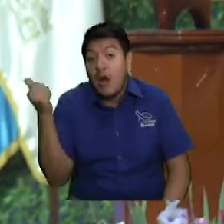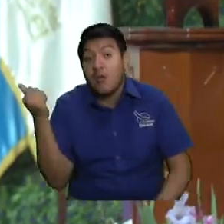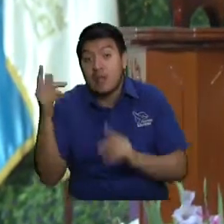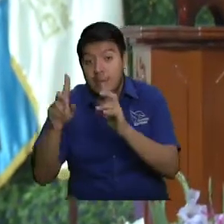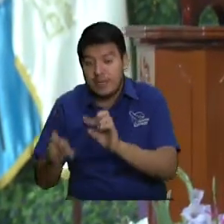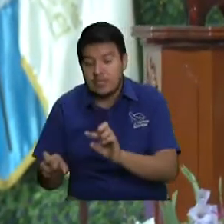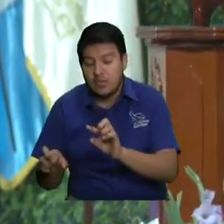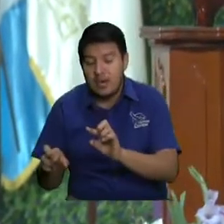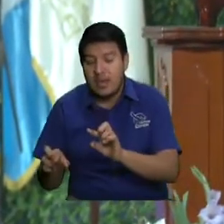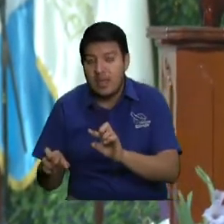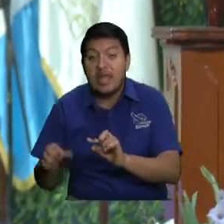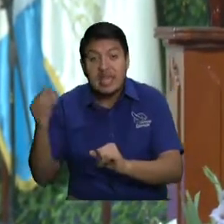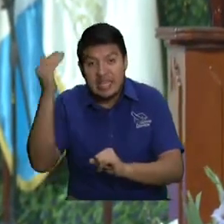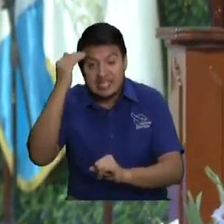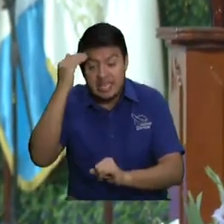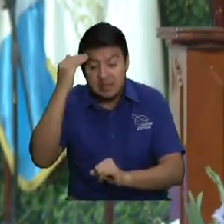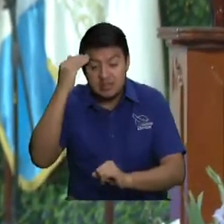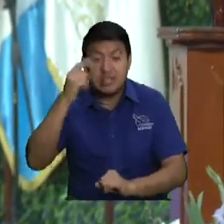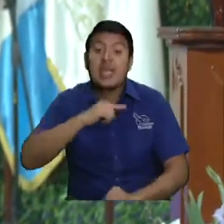Mire,